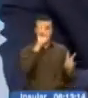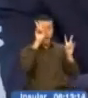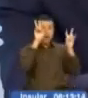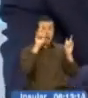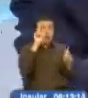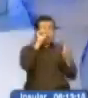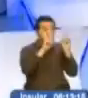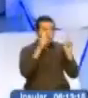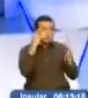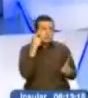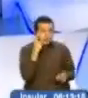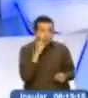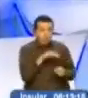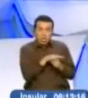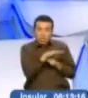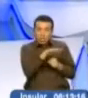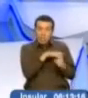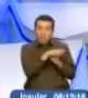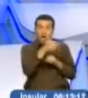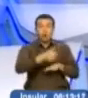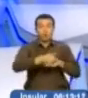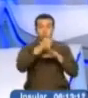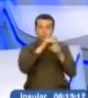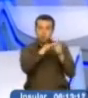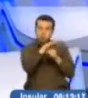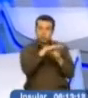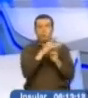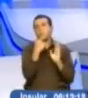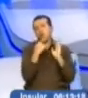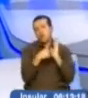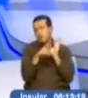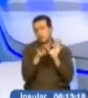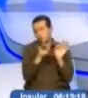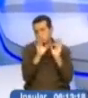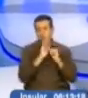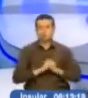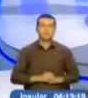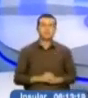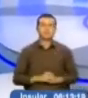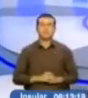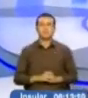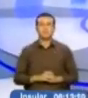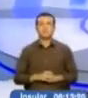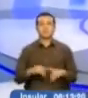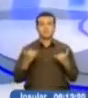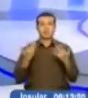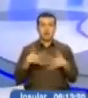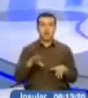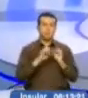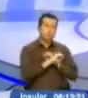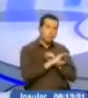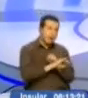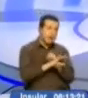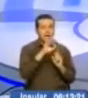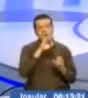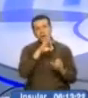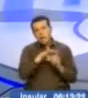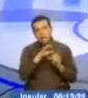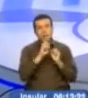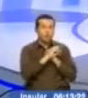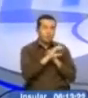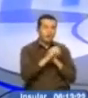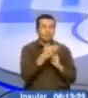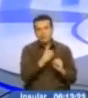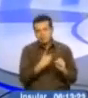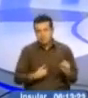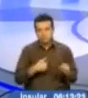inducen a que se genere eso. Y te digo, y voy a poner ejemplos sencillos, por ejemplo. ahora que estamos en la campaña, ¿no? Entonces,